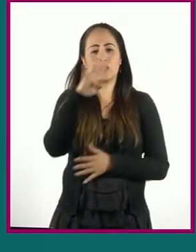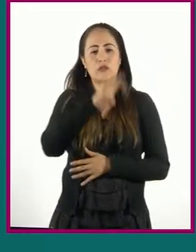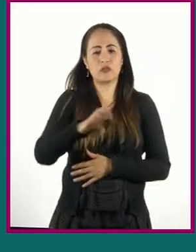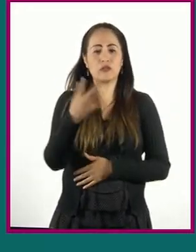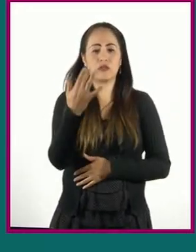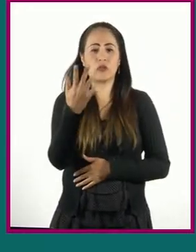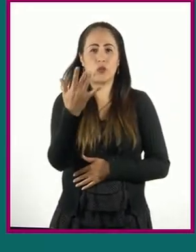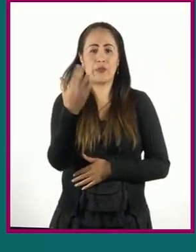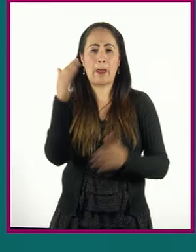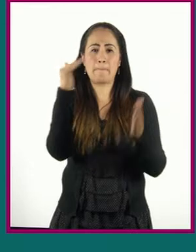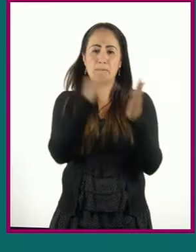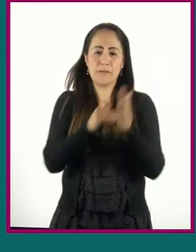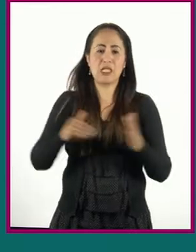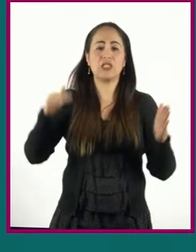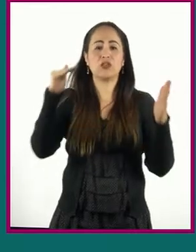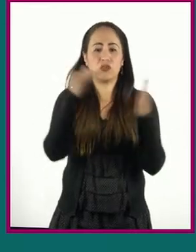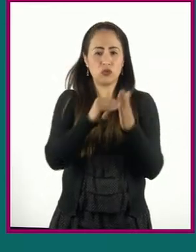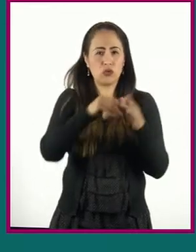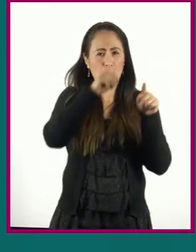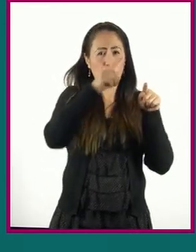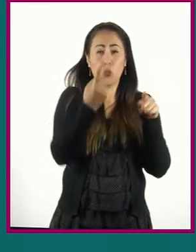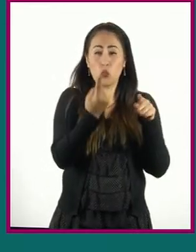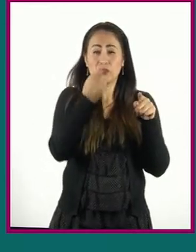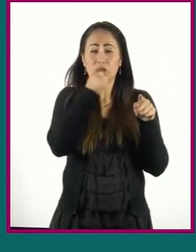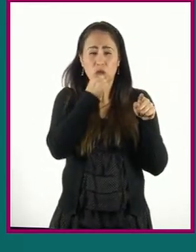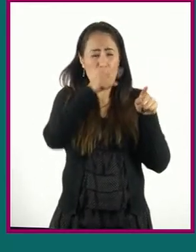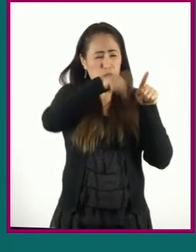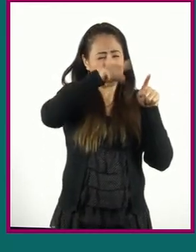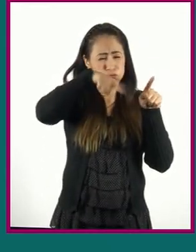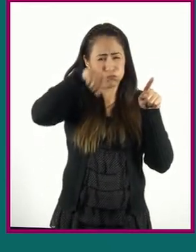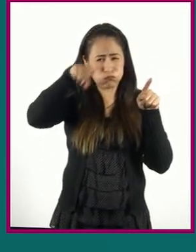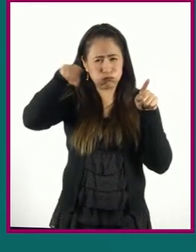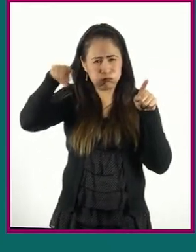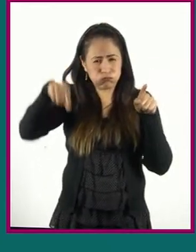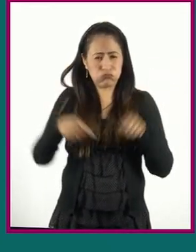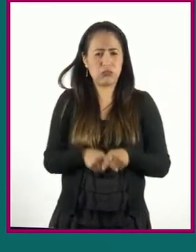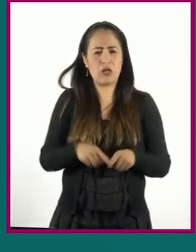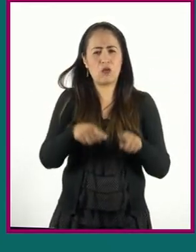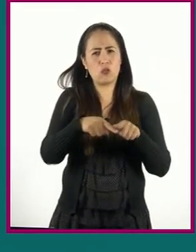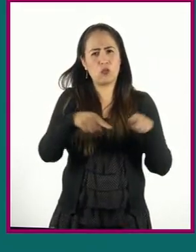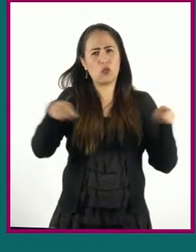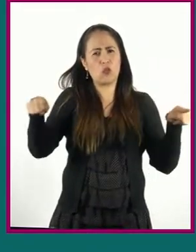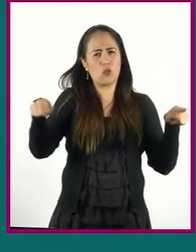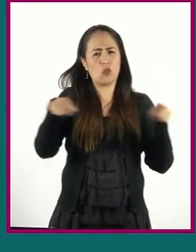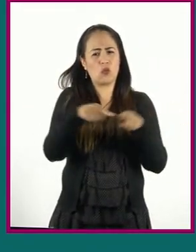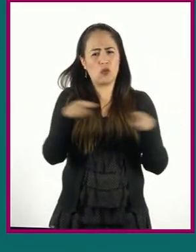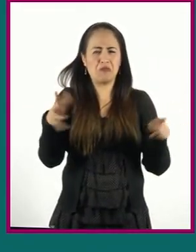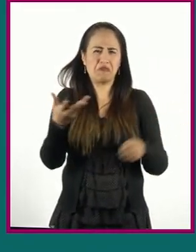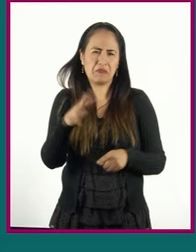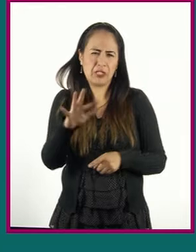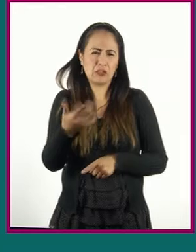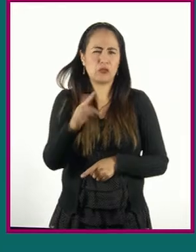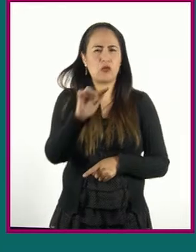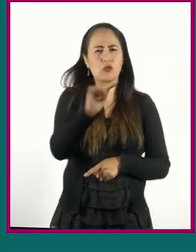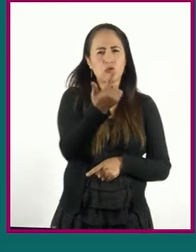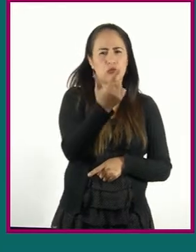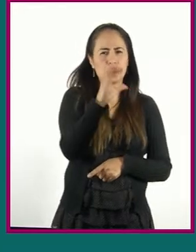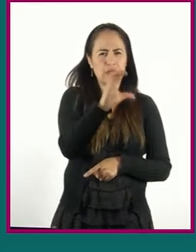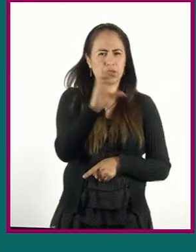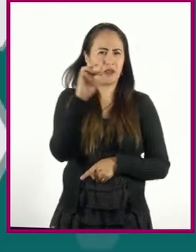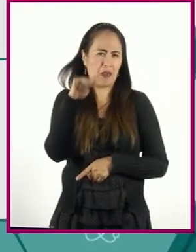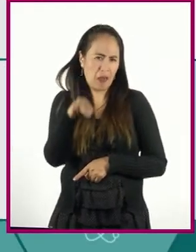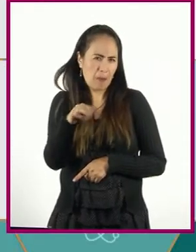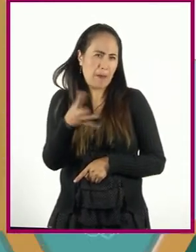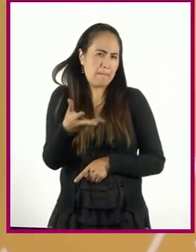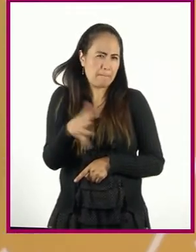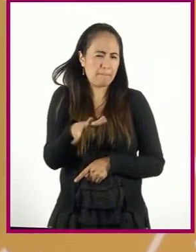2.450 millones de oscilaciones cada segundo y tienen una longitud de onda de unos 12 centímetros